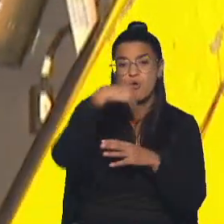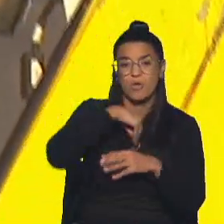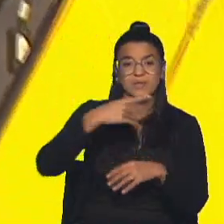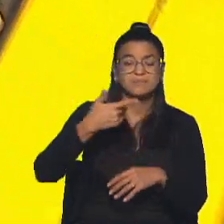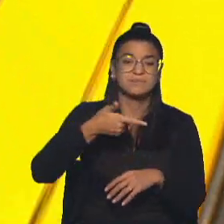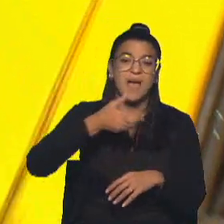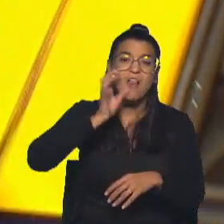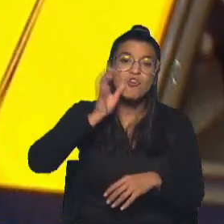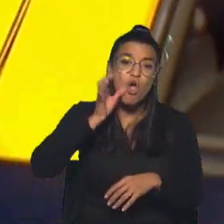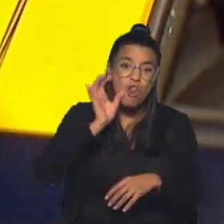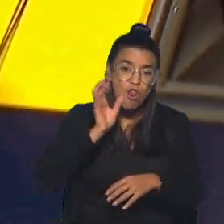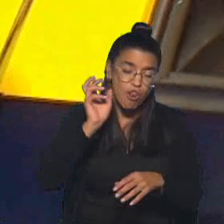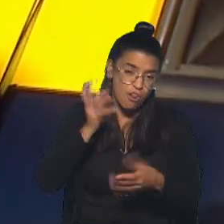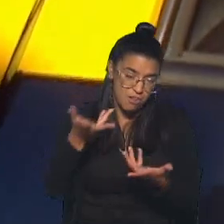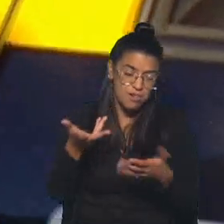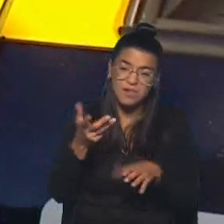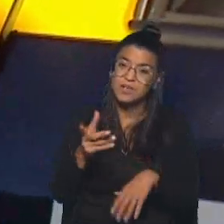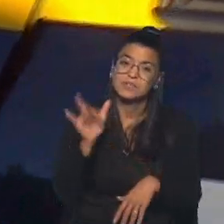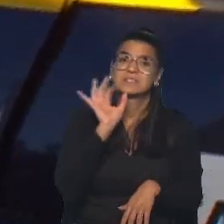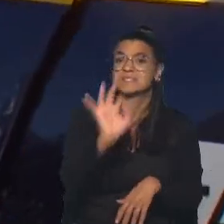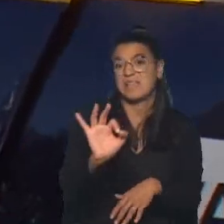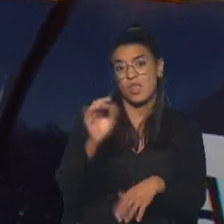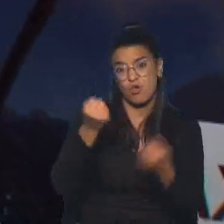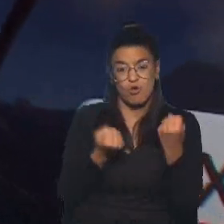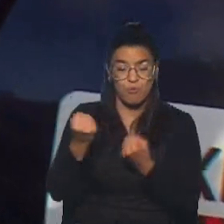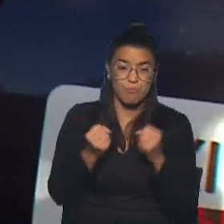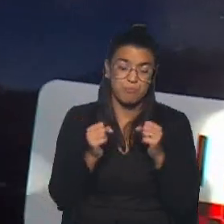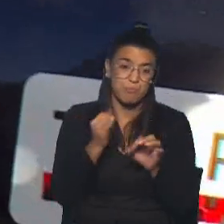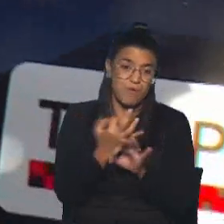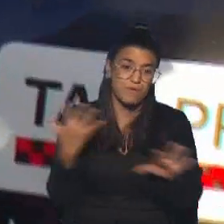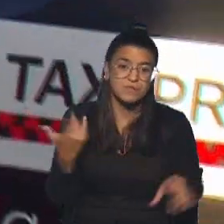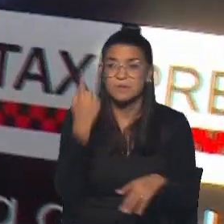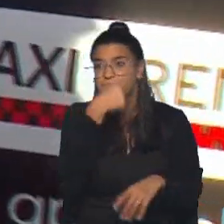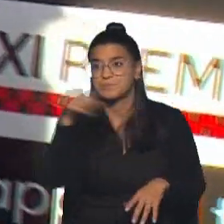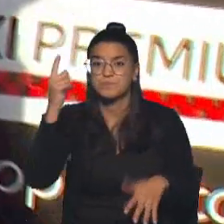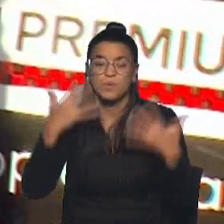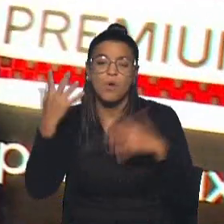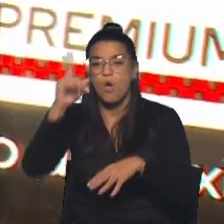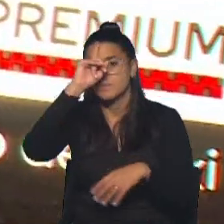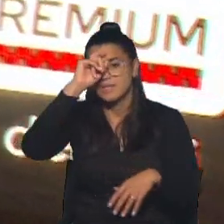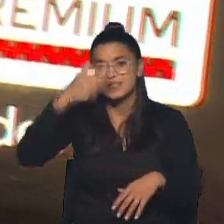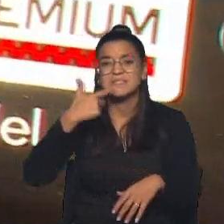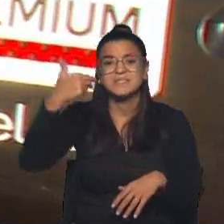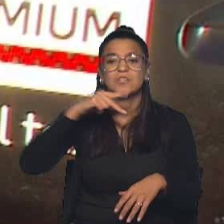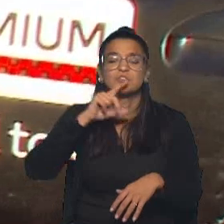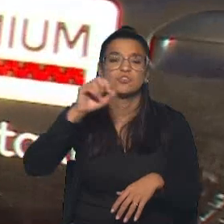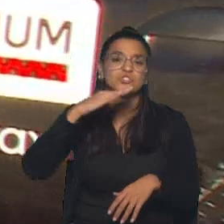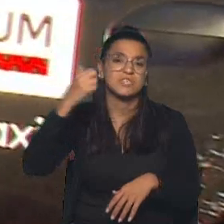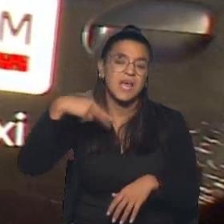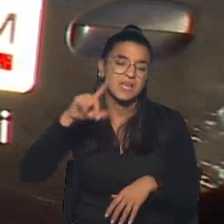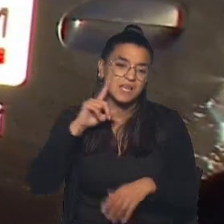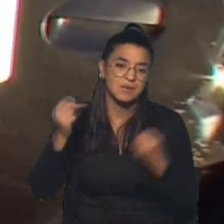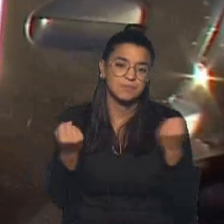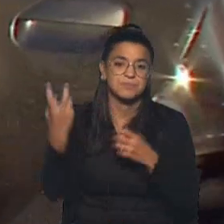tiene 'tolerancia cero' esto es muy grave y lo cierto es que fue derivado de urgencia al hospital santojanni y también al conductor por supuesto del